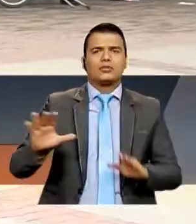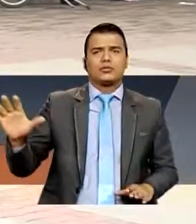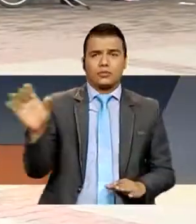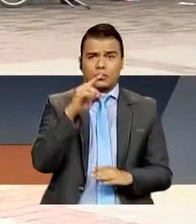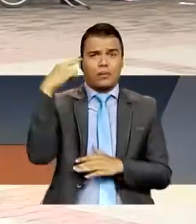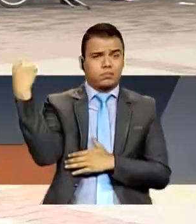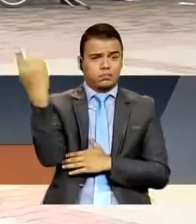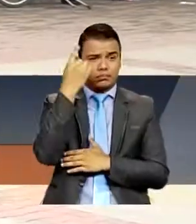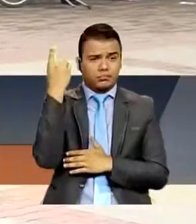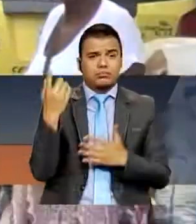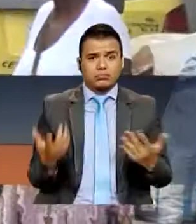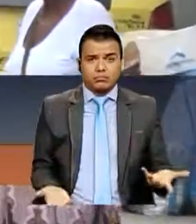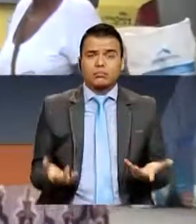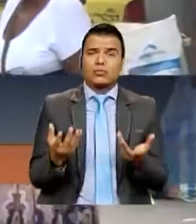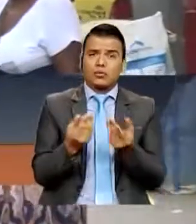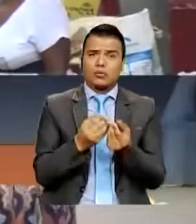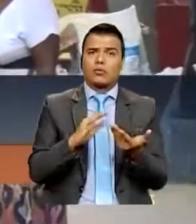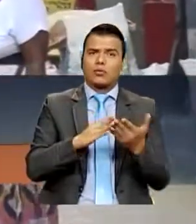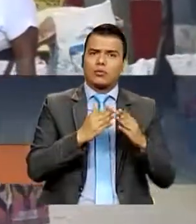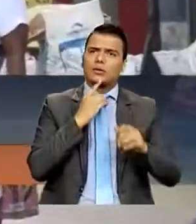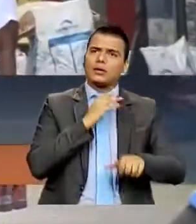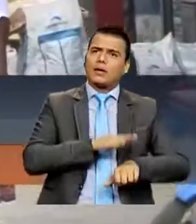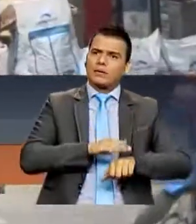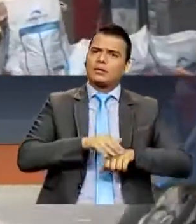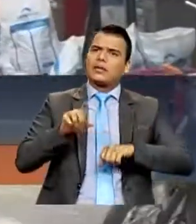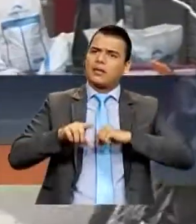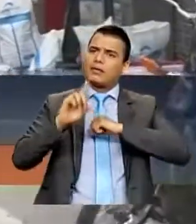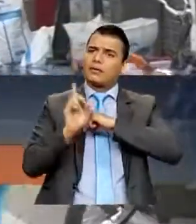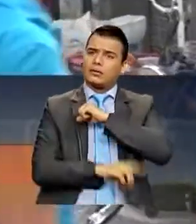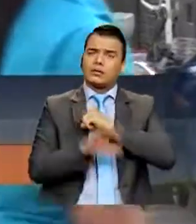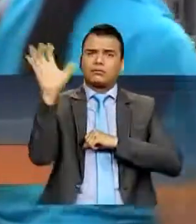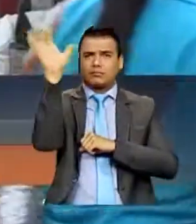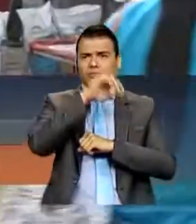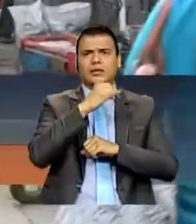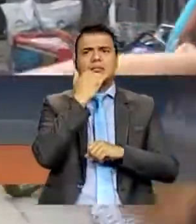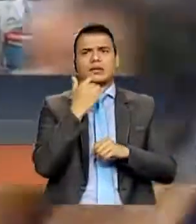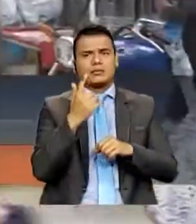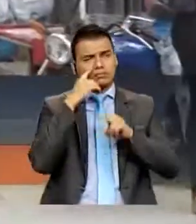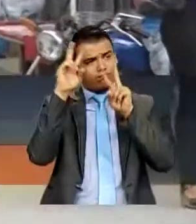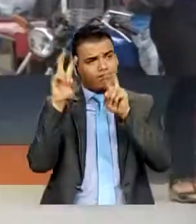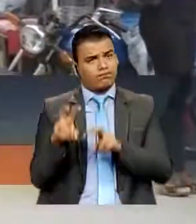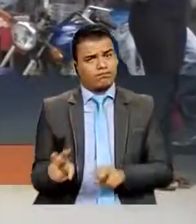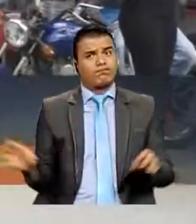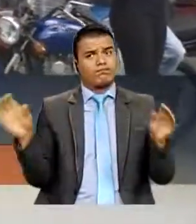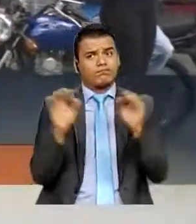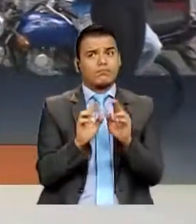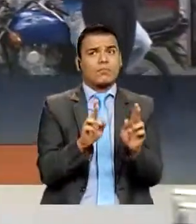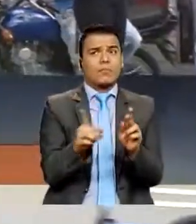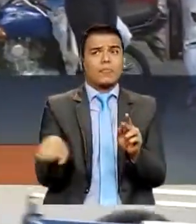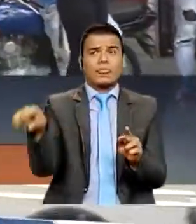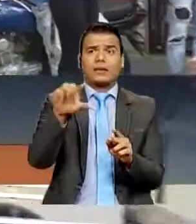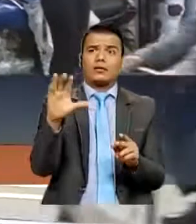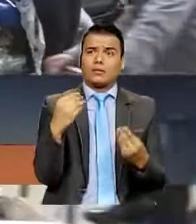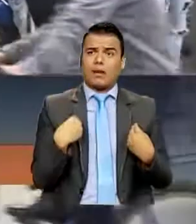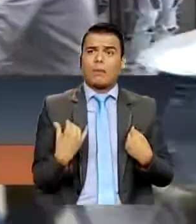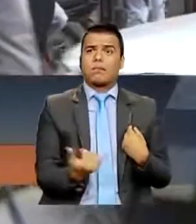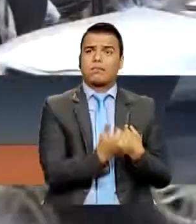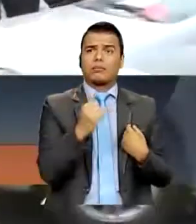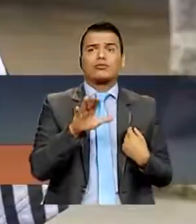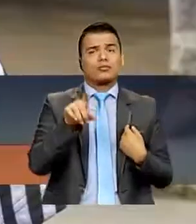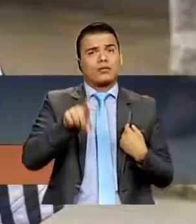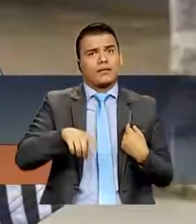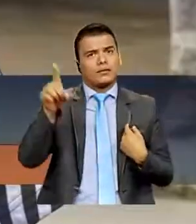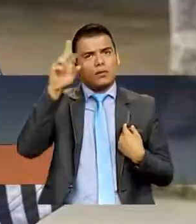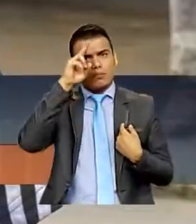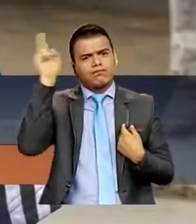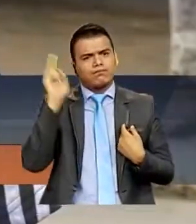La comunidad de Jamundí también pide que este hecho sea totalmente esclarecido y que se le garantice la seguridad a los ciudadanos. Que no